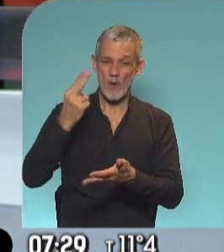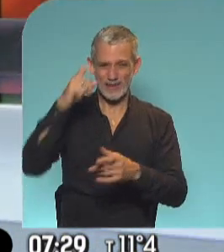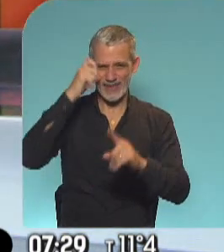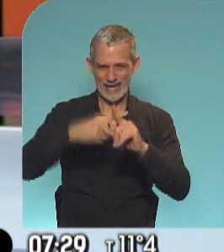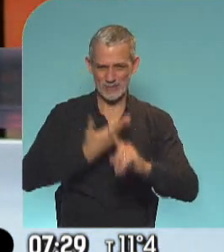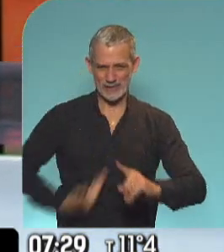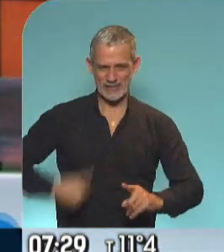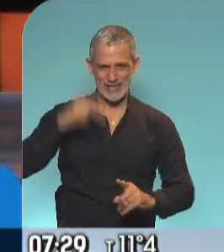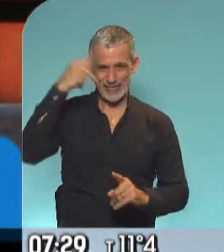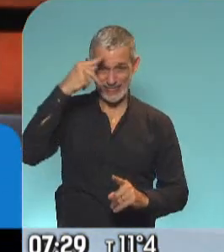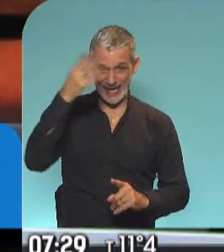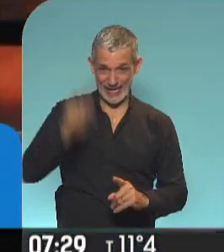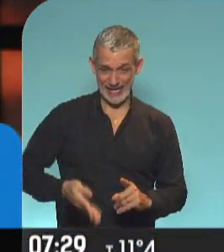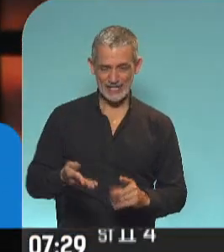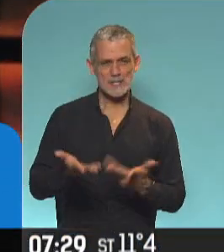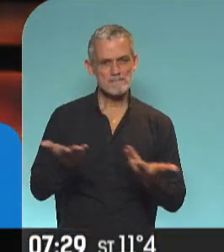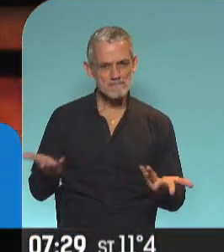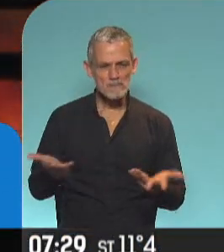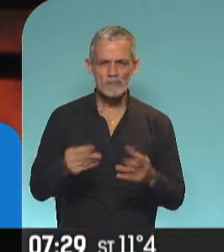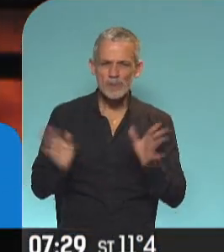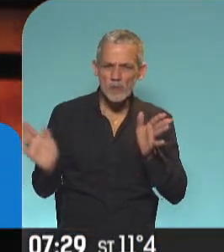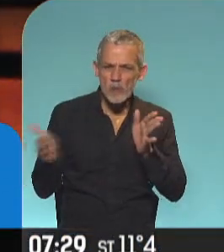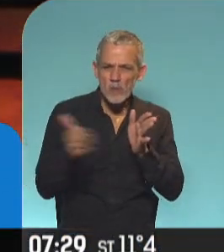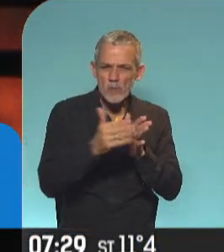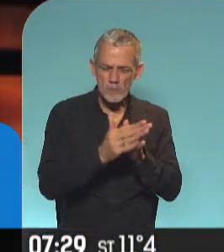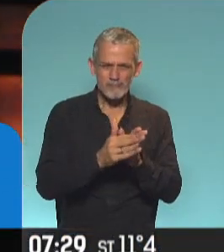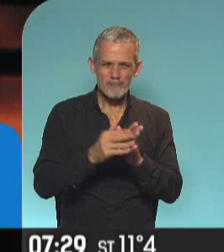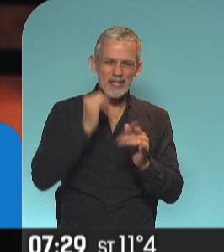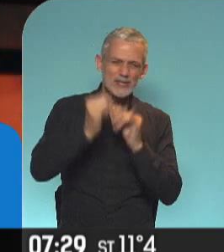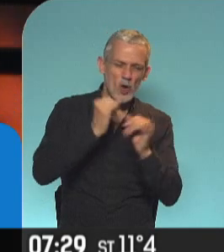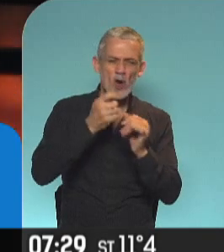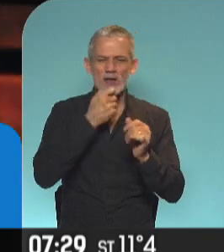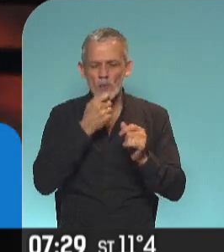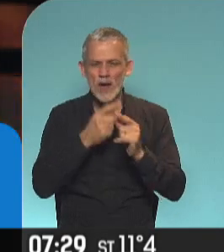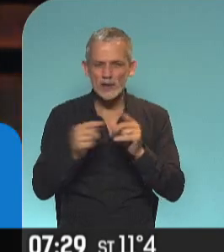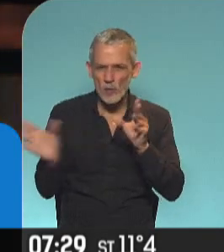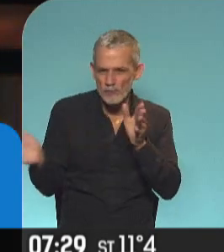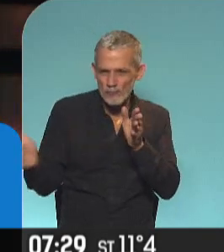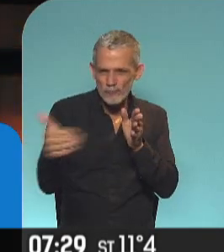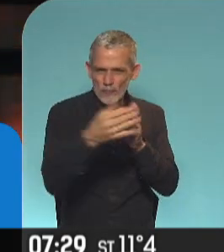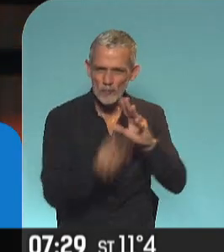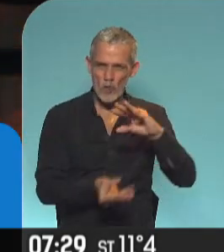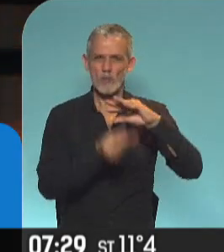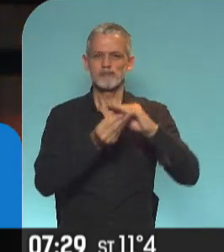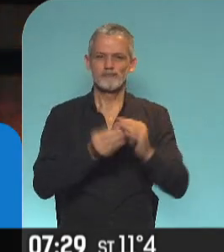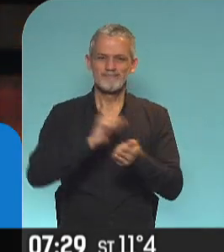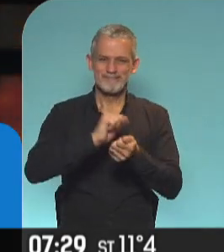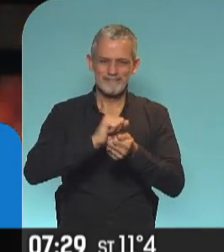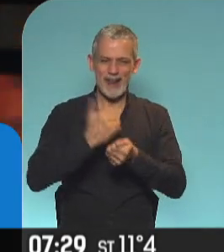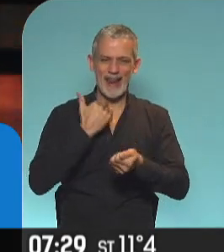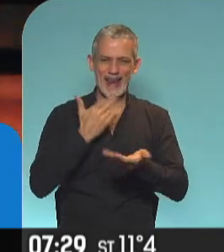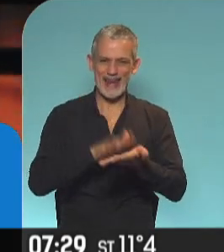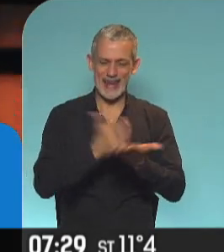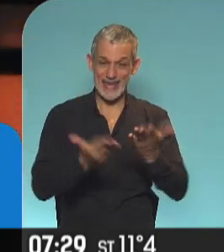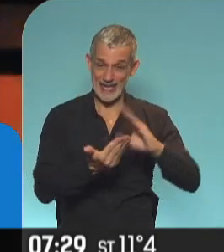de la Nación. Y lo llamativo es, bueno, es un compilado de textos, de anécdotas, historias, en donde, bueno, los protagonistas son aquellos